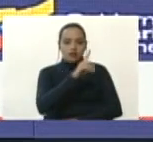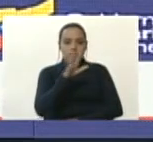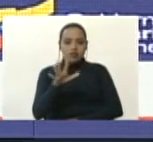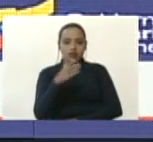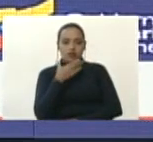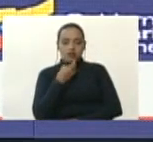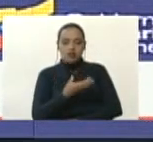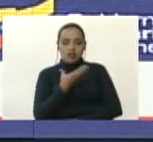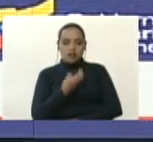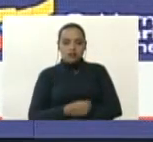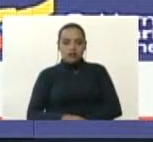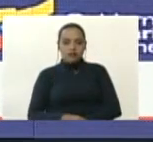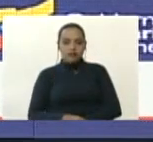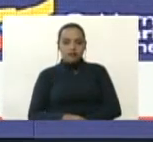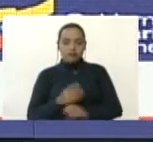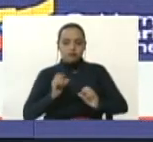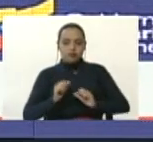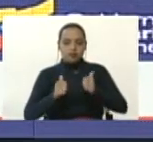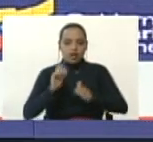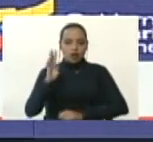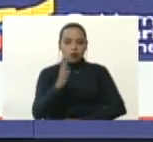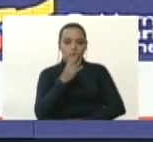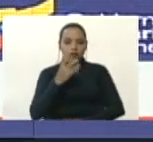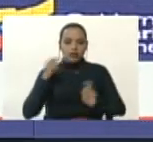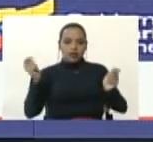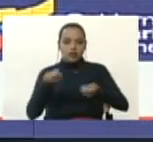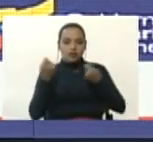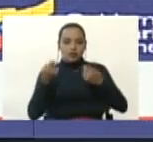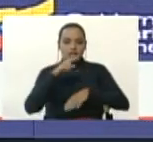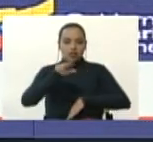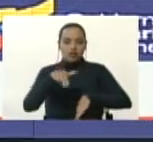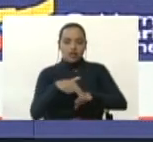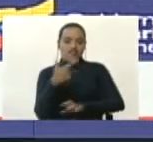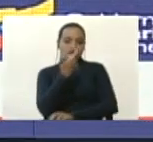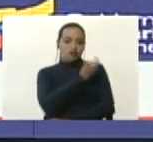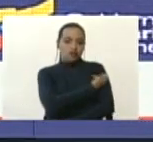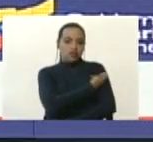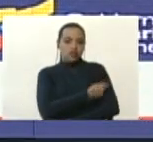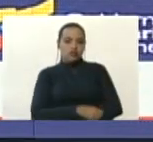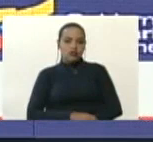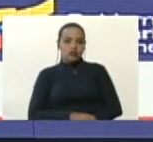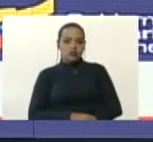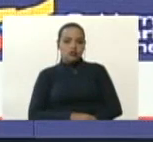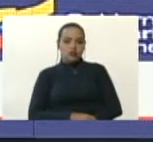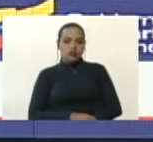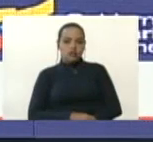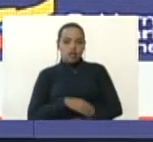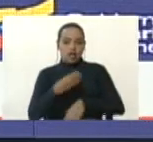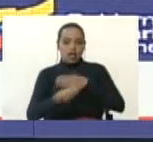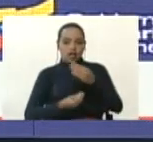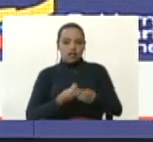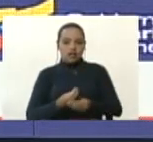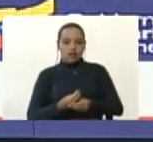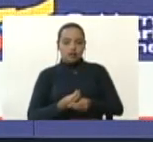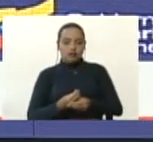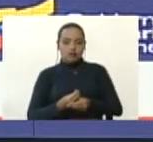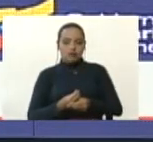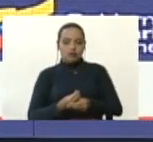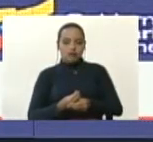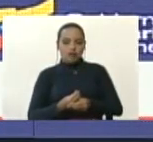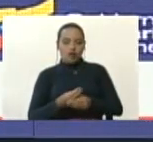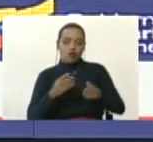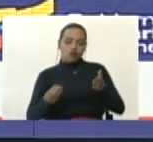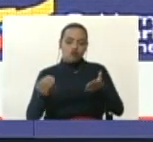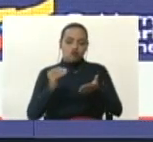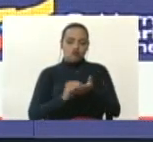diciembre activamos la cuarta campaña nacional de vacunación, la operación El Remate,